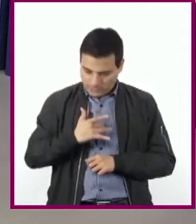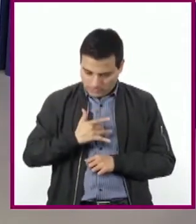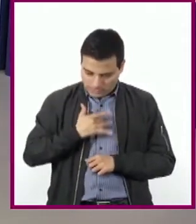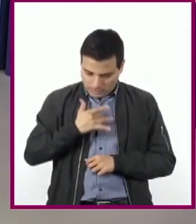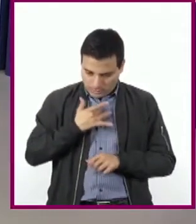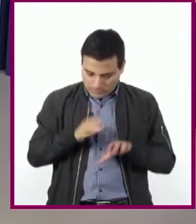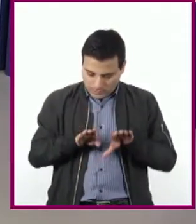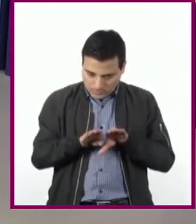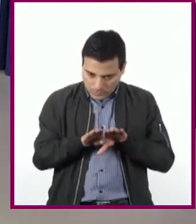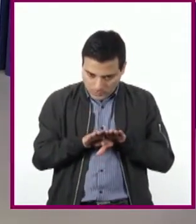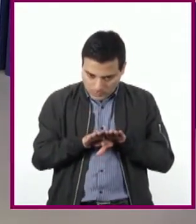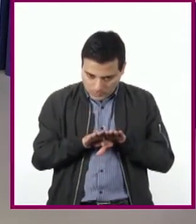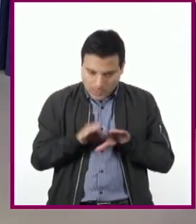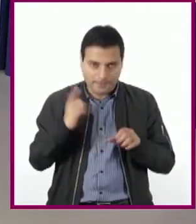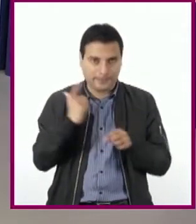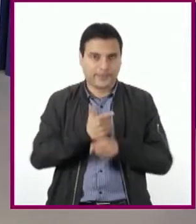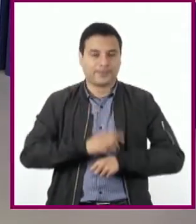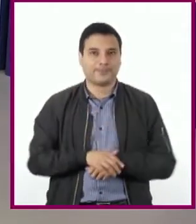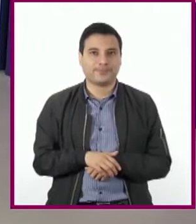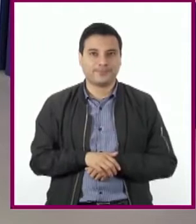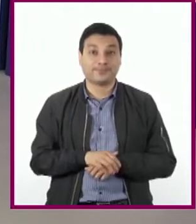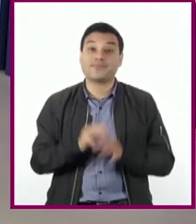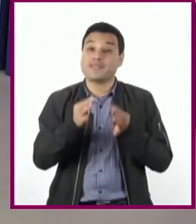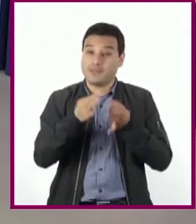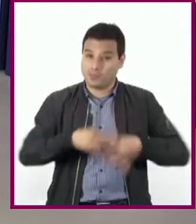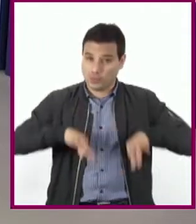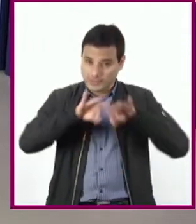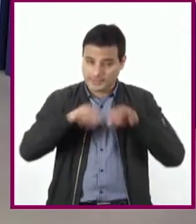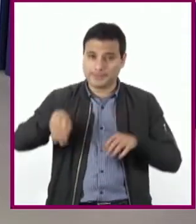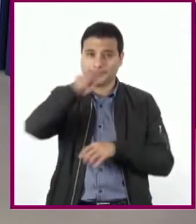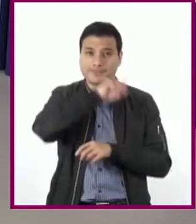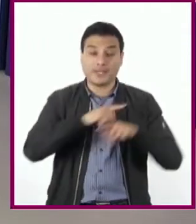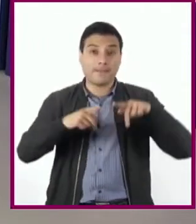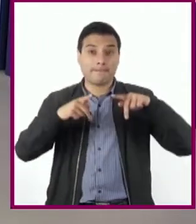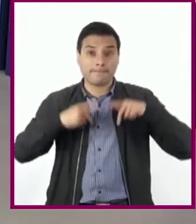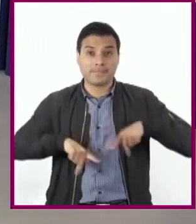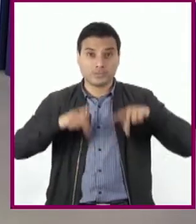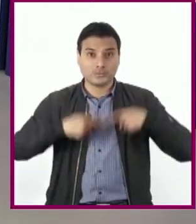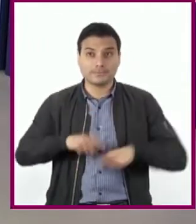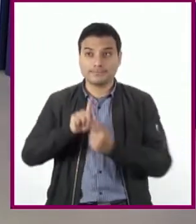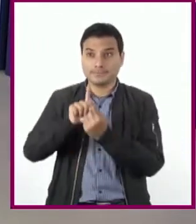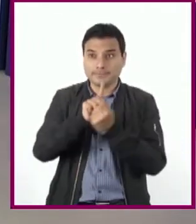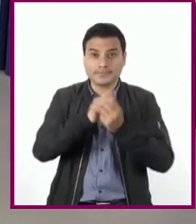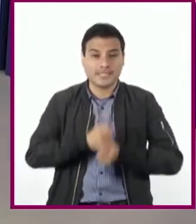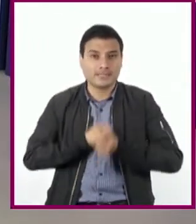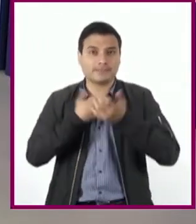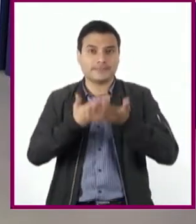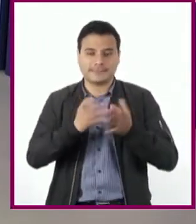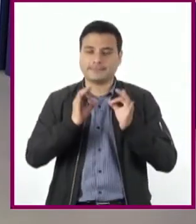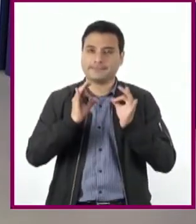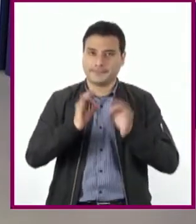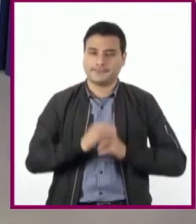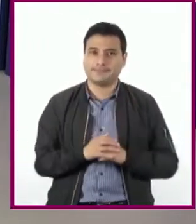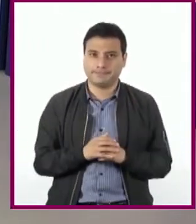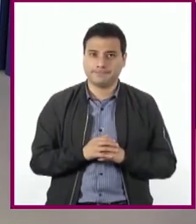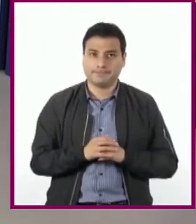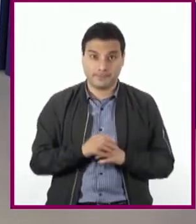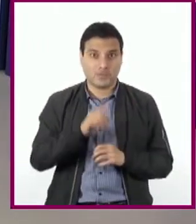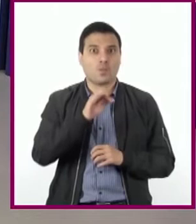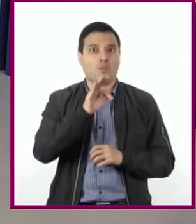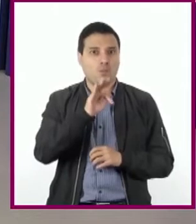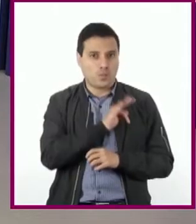histórico. Es tan importante como se expresen con las personas que tienen cerca. No solo mejorará